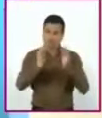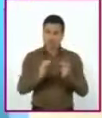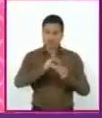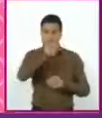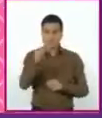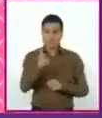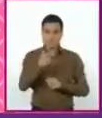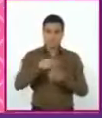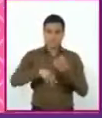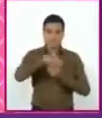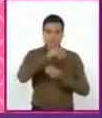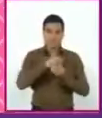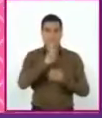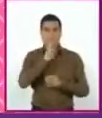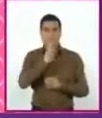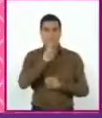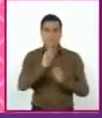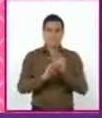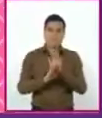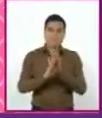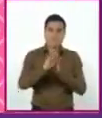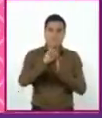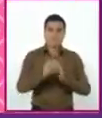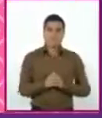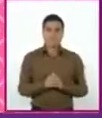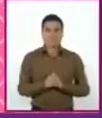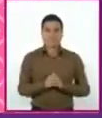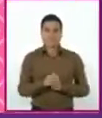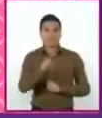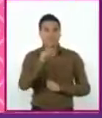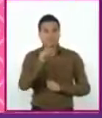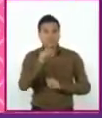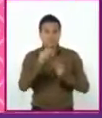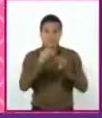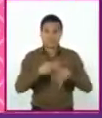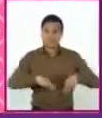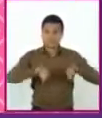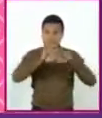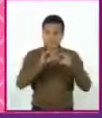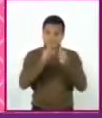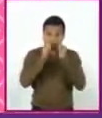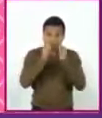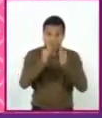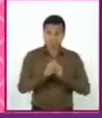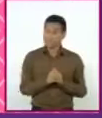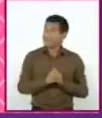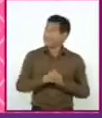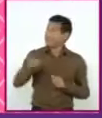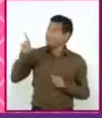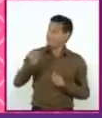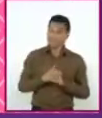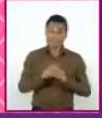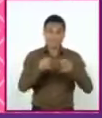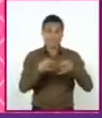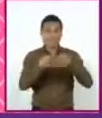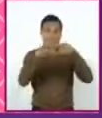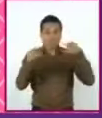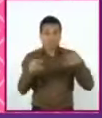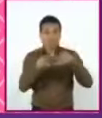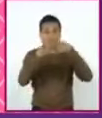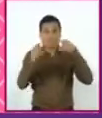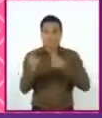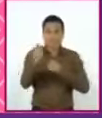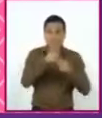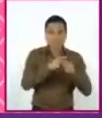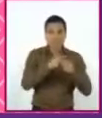económico. Es importante que identifiquen que algunos procesos sucedieron al mismo tiempo. A esto se